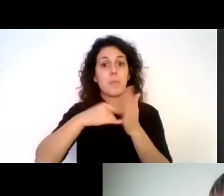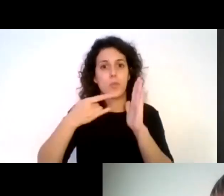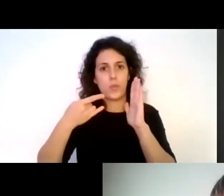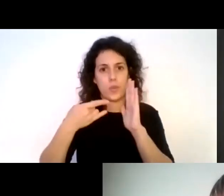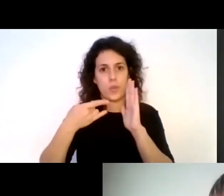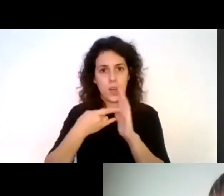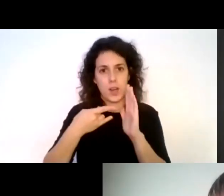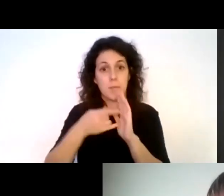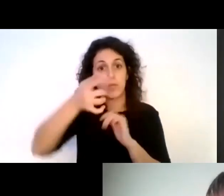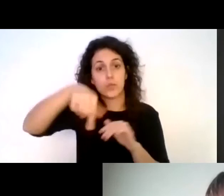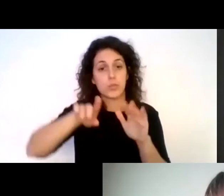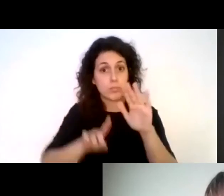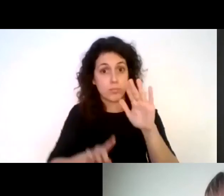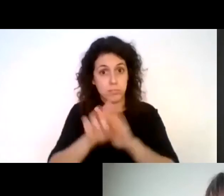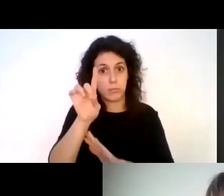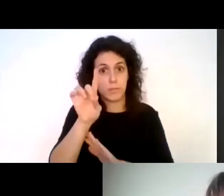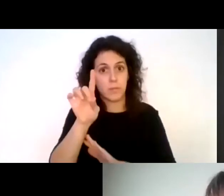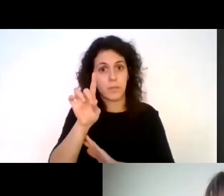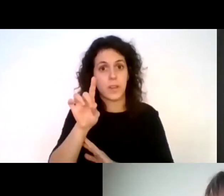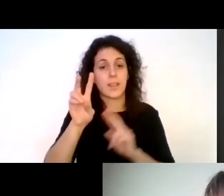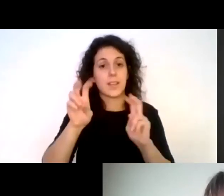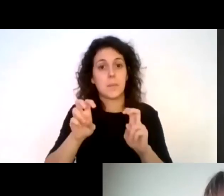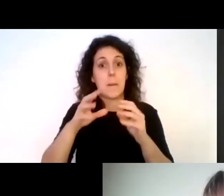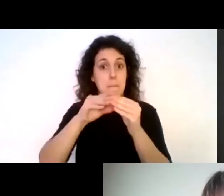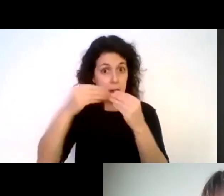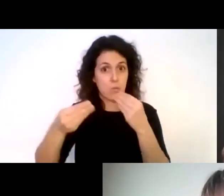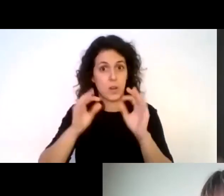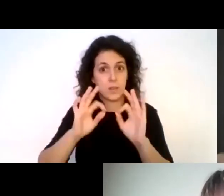habéis desarrollado, el manual concretamente,